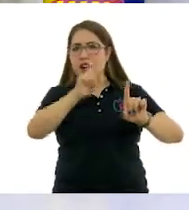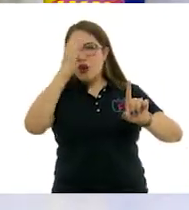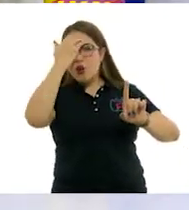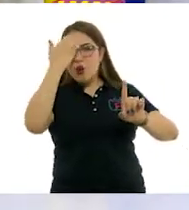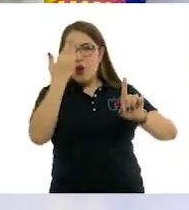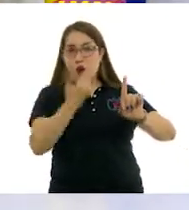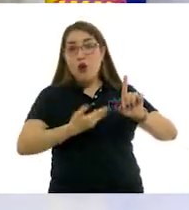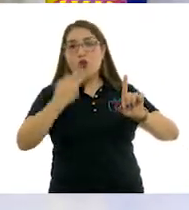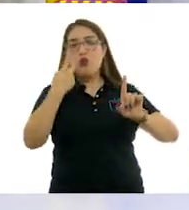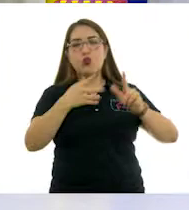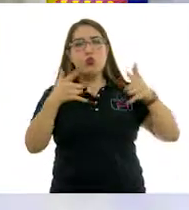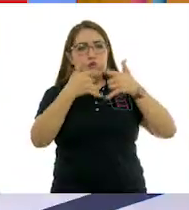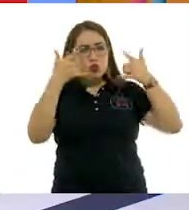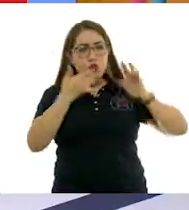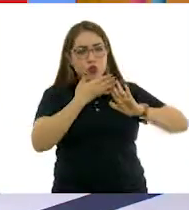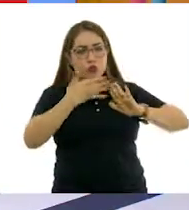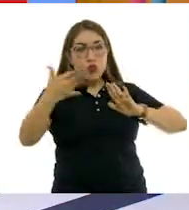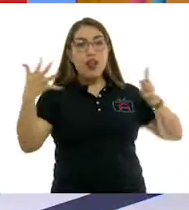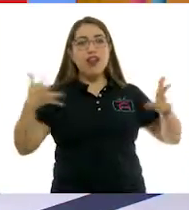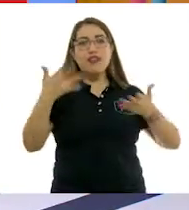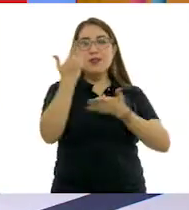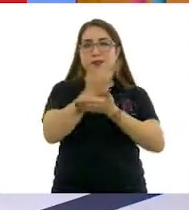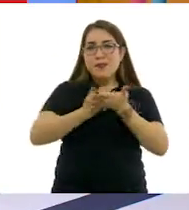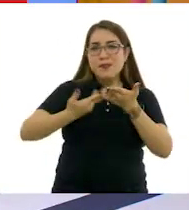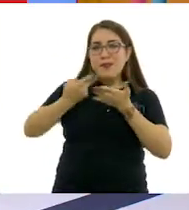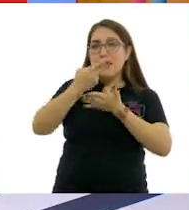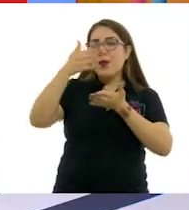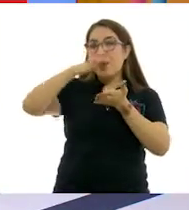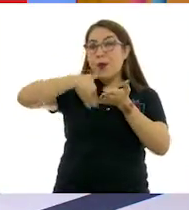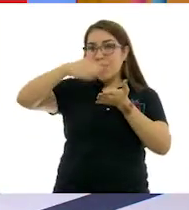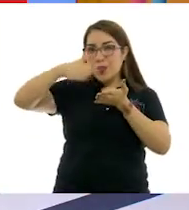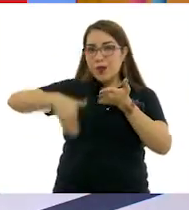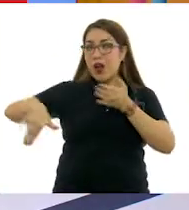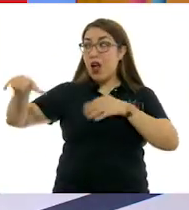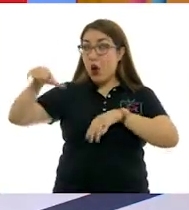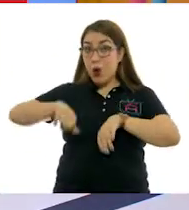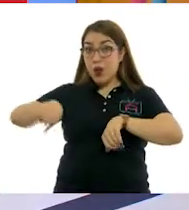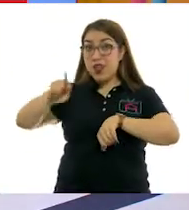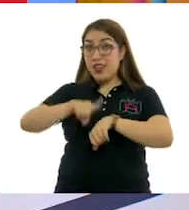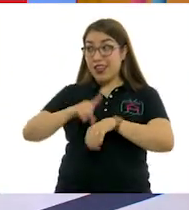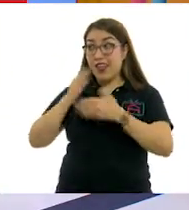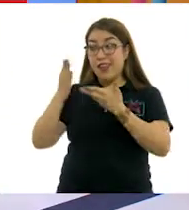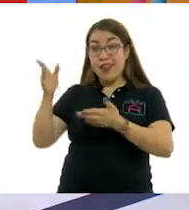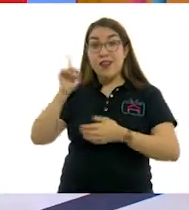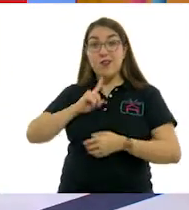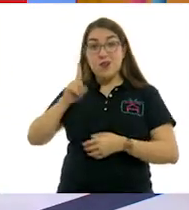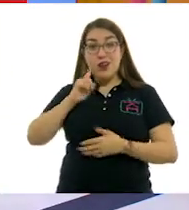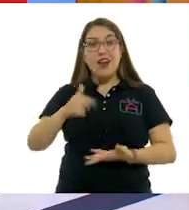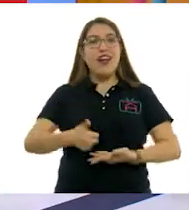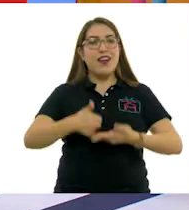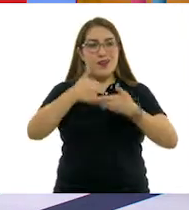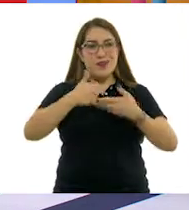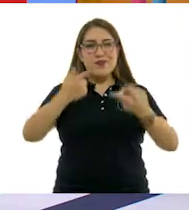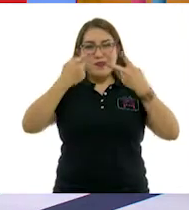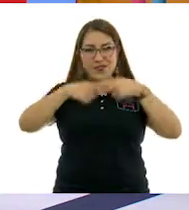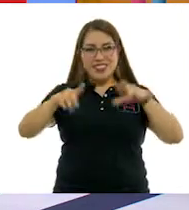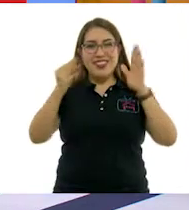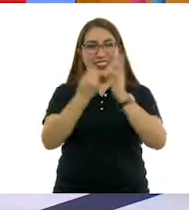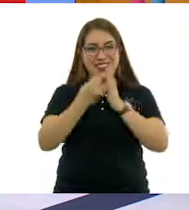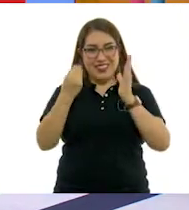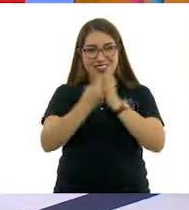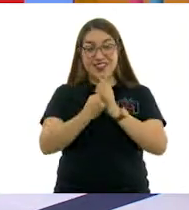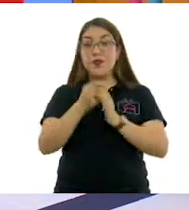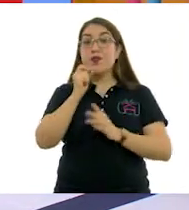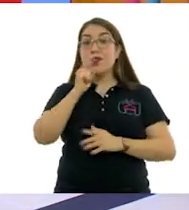a través de la pintura. Y el día de hoy, Frida Kahlo nos va a ayudar a iniciar el tema de la clase, ya que recordaremos